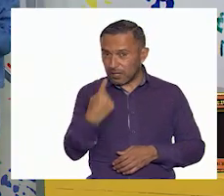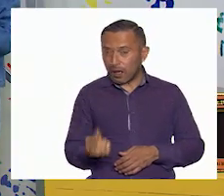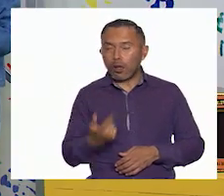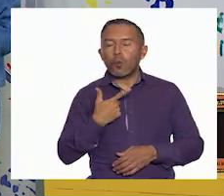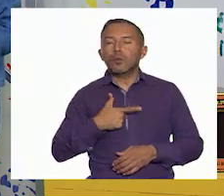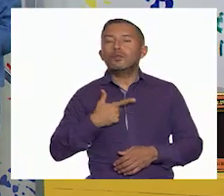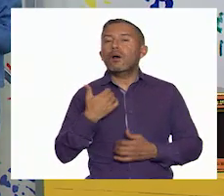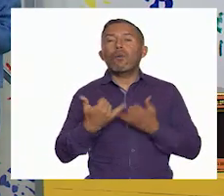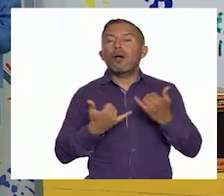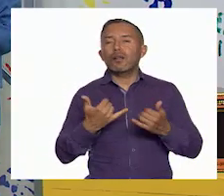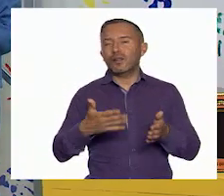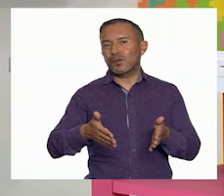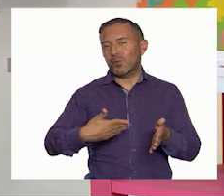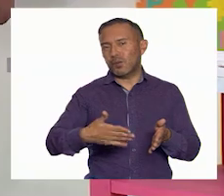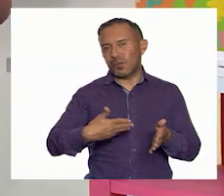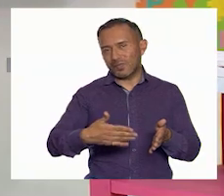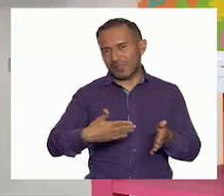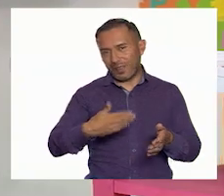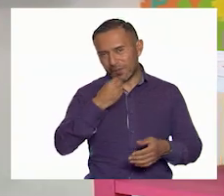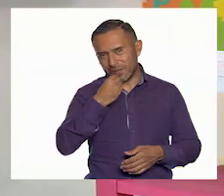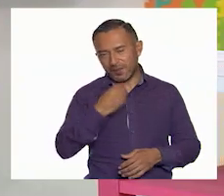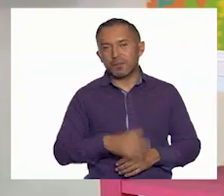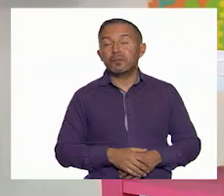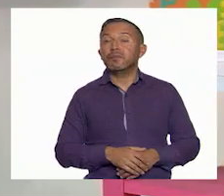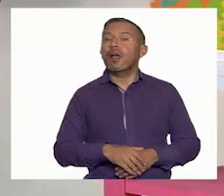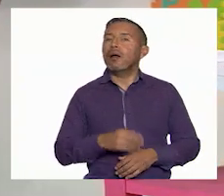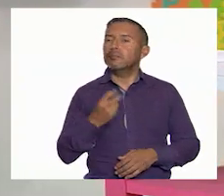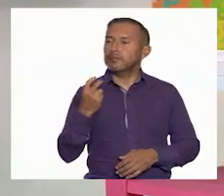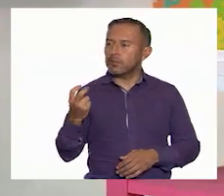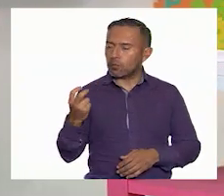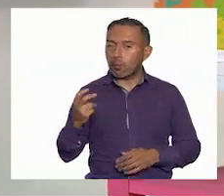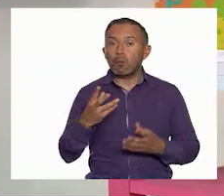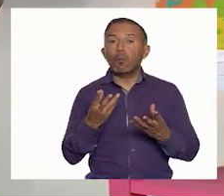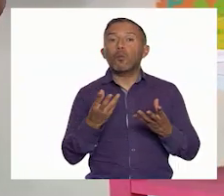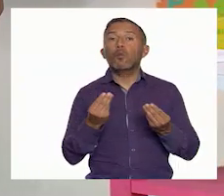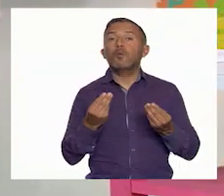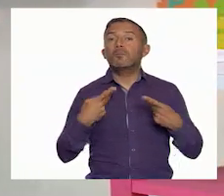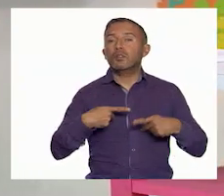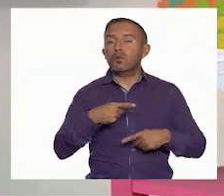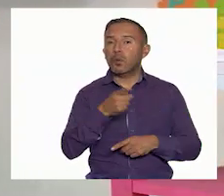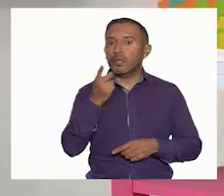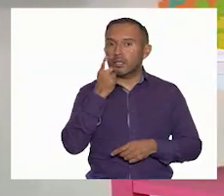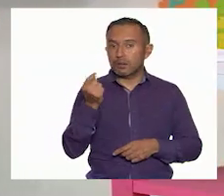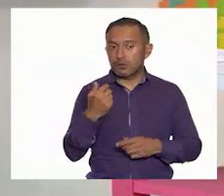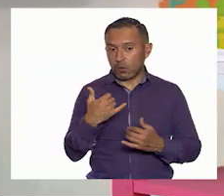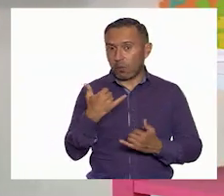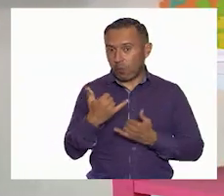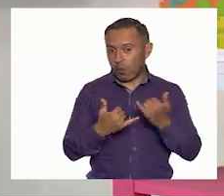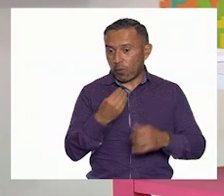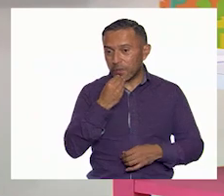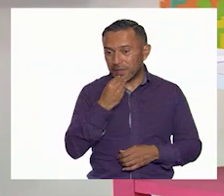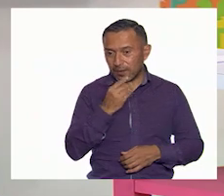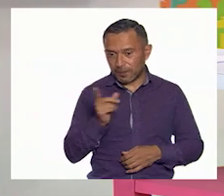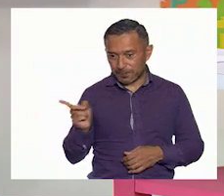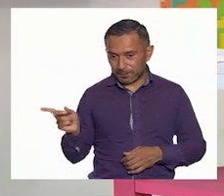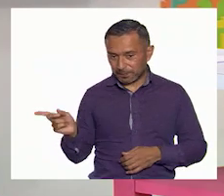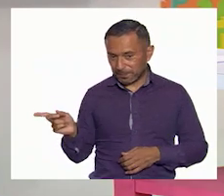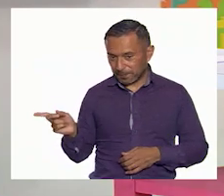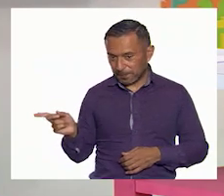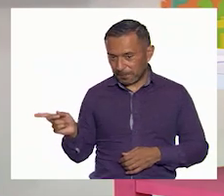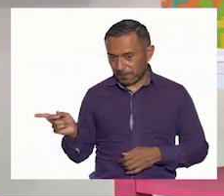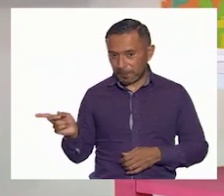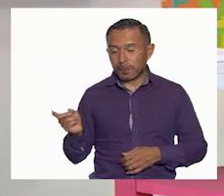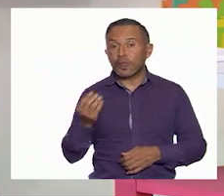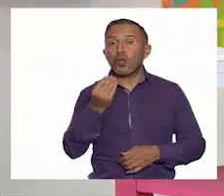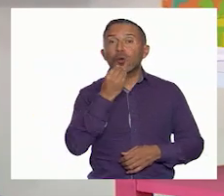comidita. Exacto. Y ustedes recuerdan que muchas personas han comentado que el juego de la comidita es uno de sus juegos favoritos.